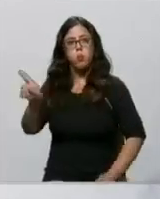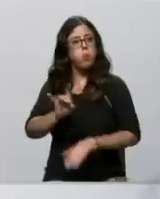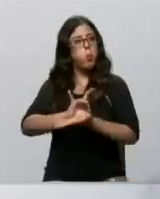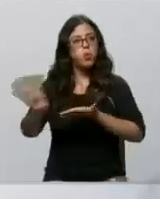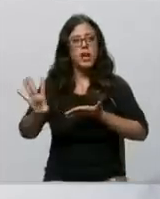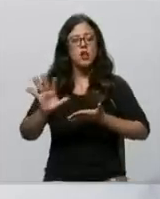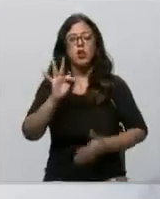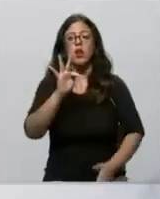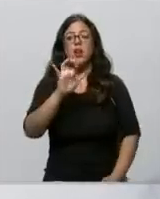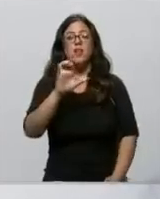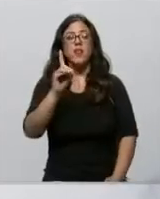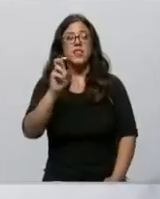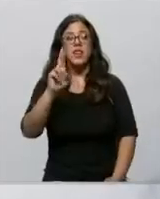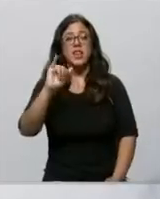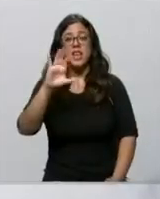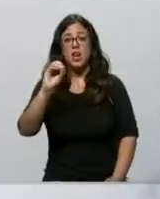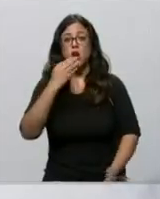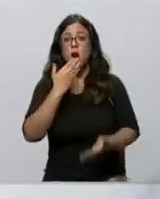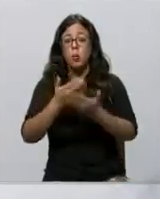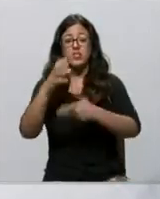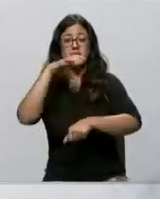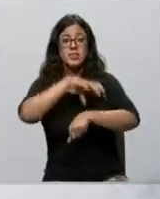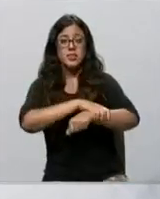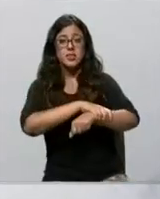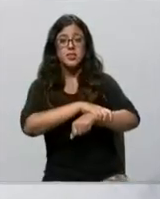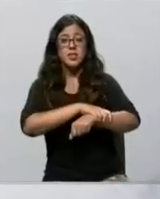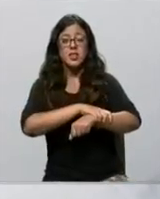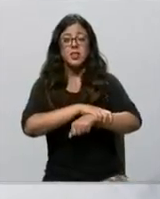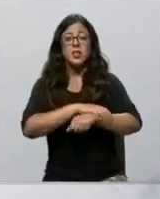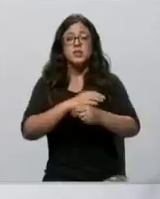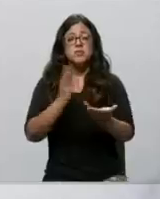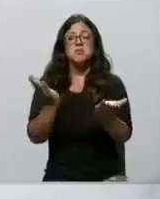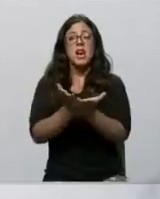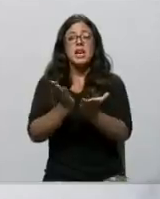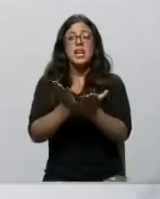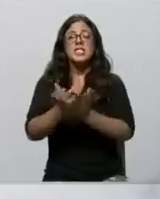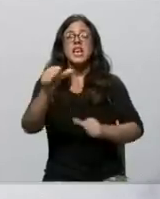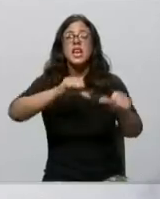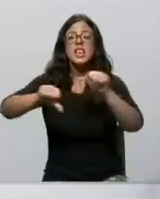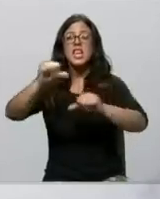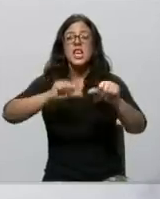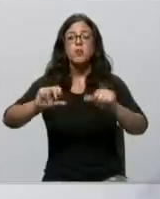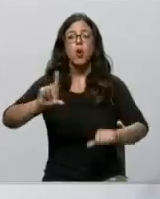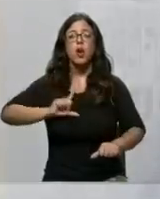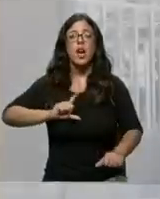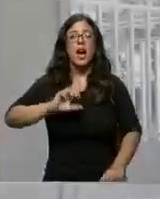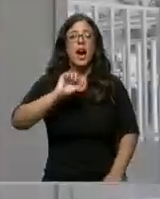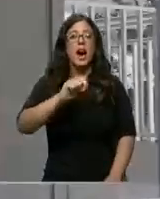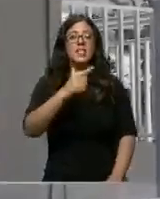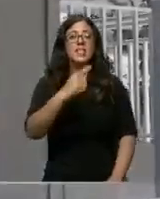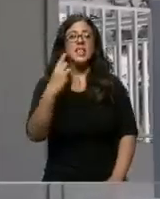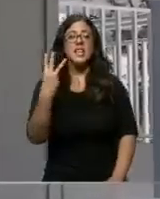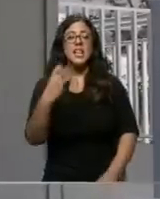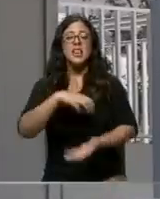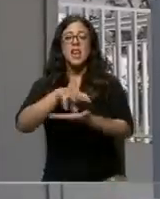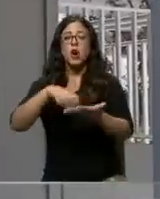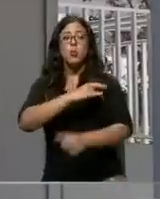Federico Álvarez Santibáñez, al momento de su detención, impartía clases de química en el Liceo A73 de Maipú,